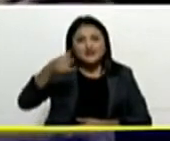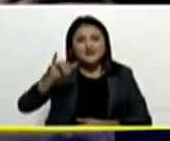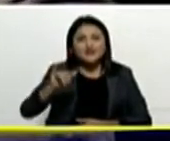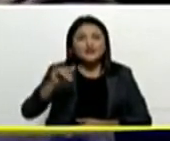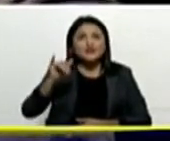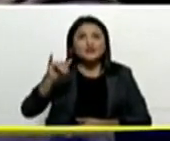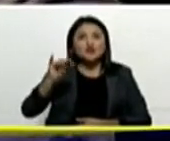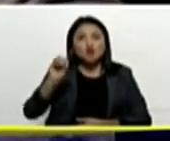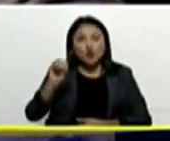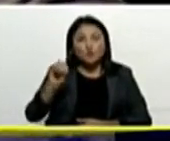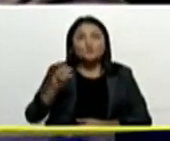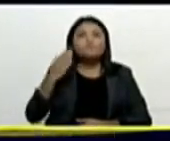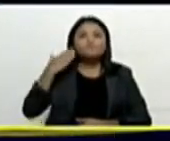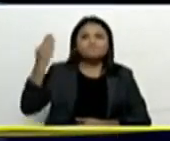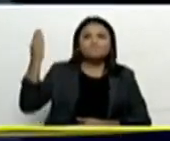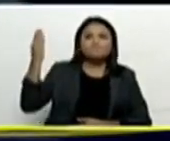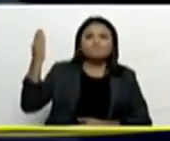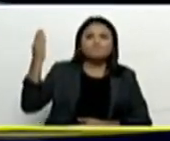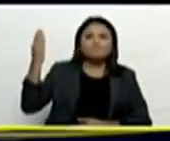Pichu.